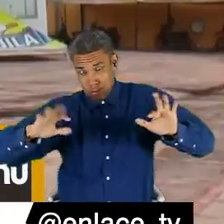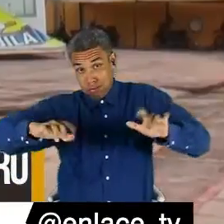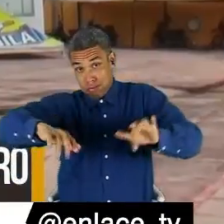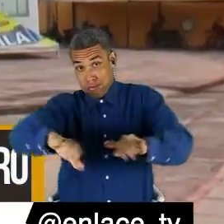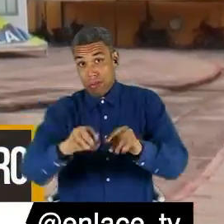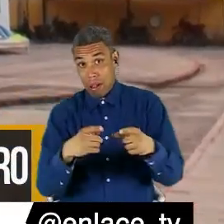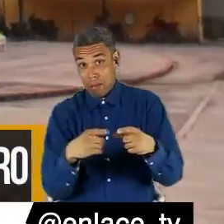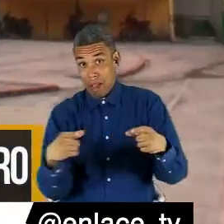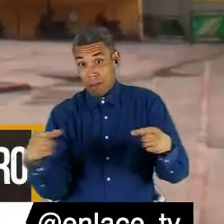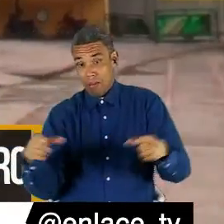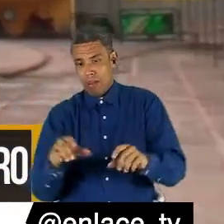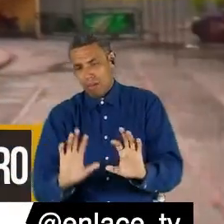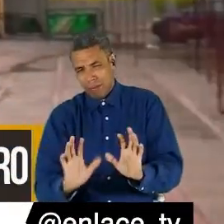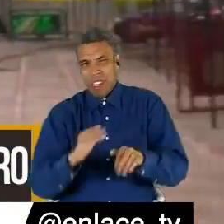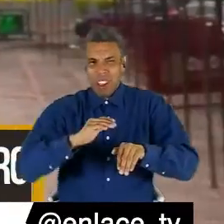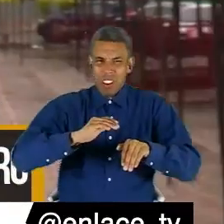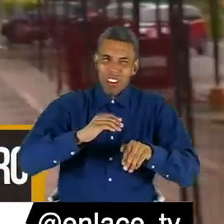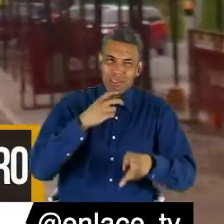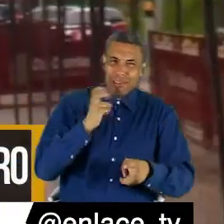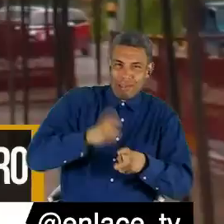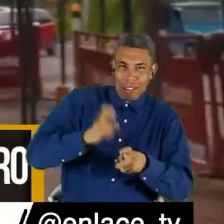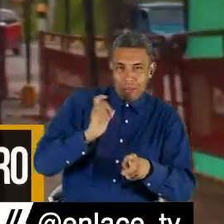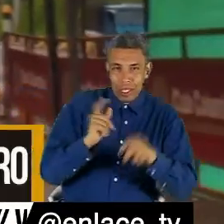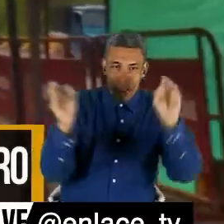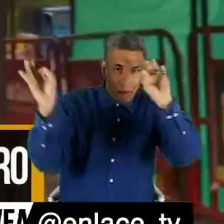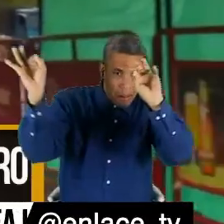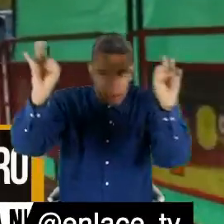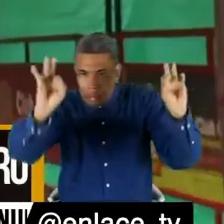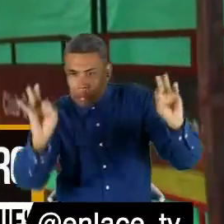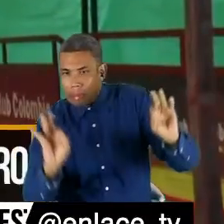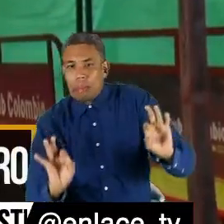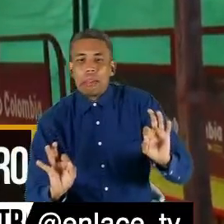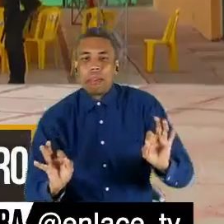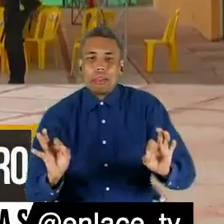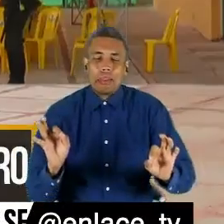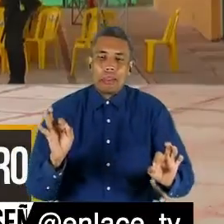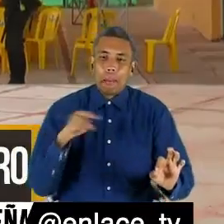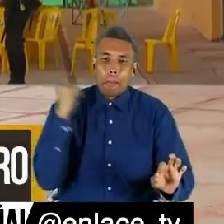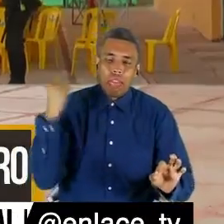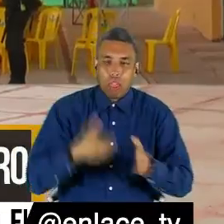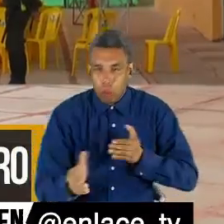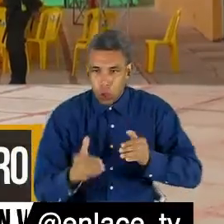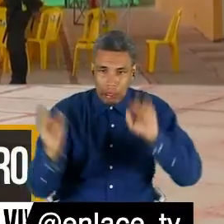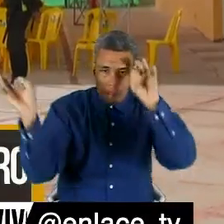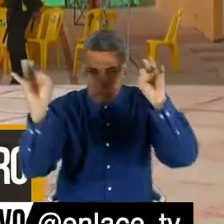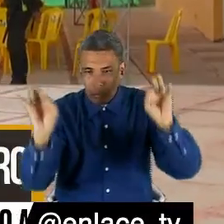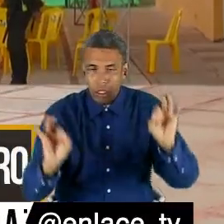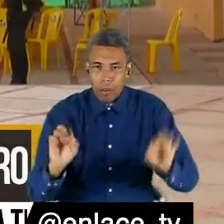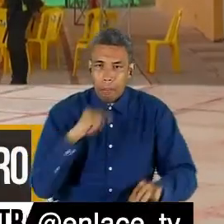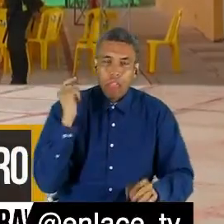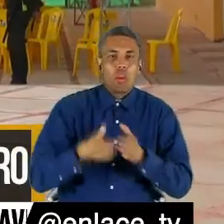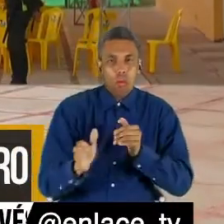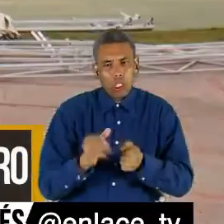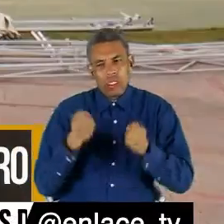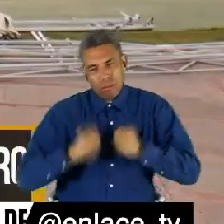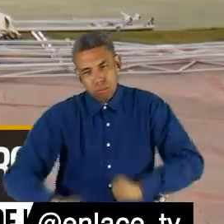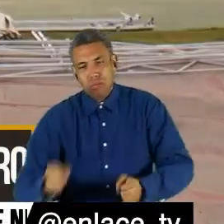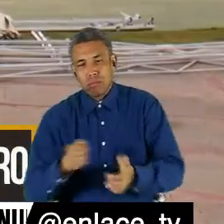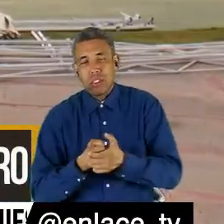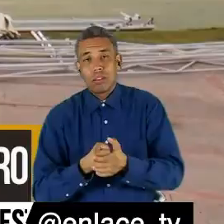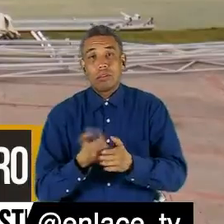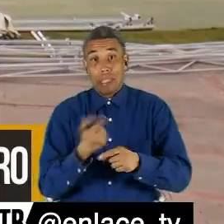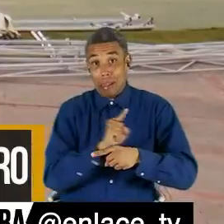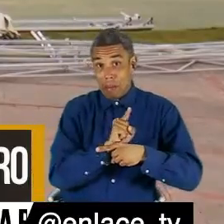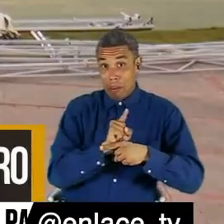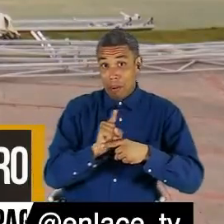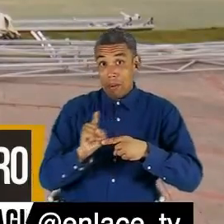hemos tenido en la parte logística, pero igual estamos trabajando continuamente para preparar el resto de semana con la llegada del mercado campesino y con la